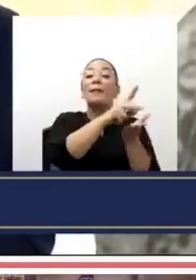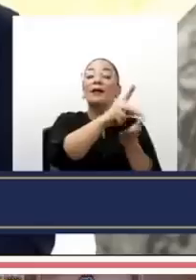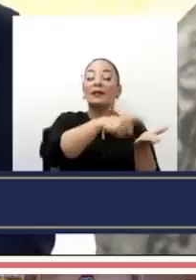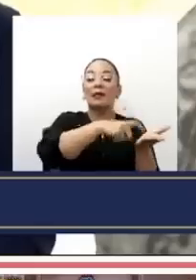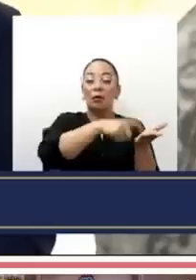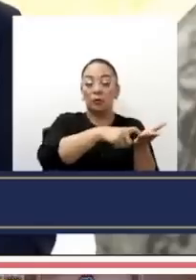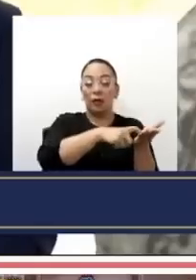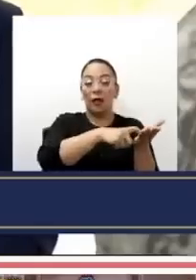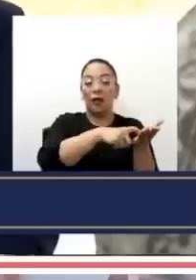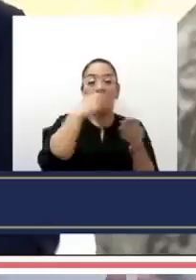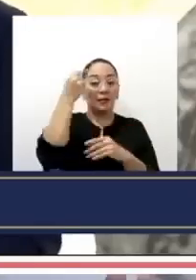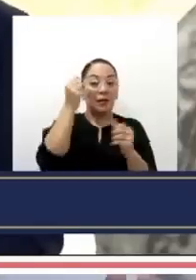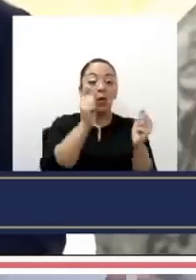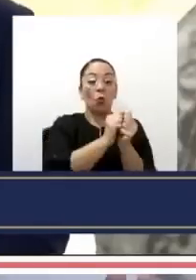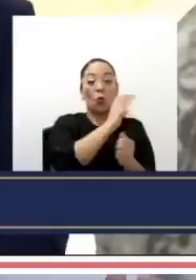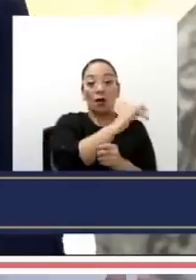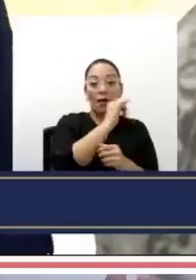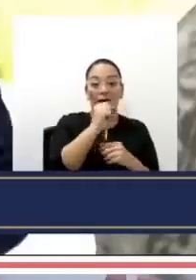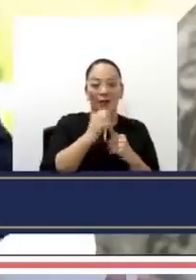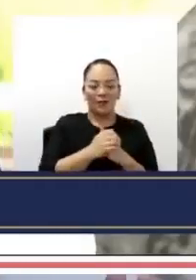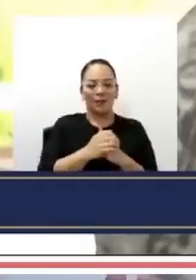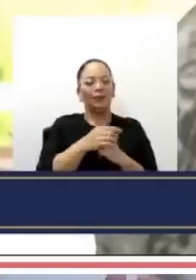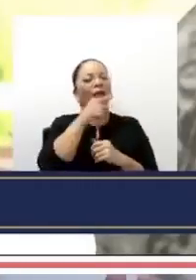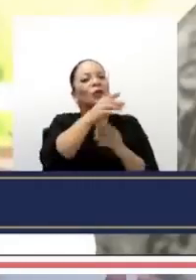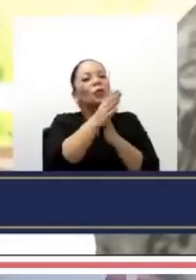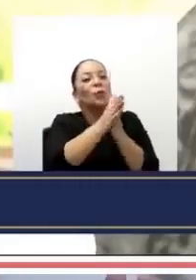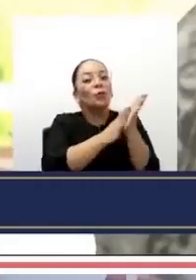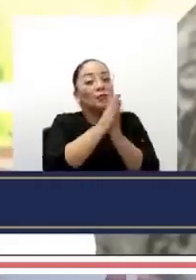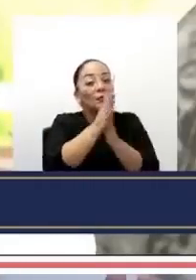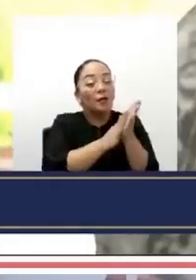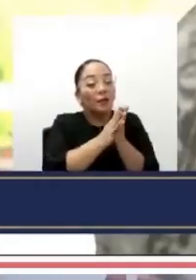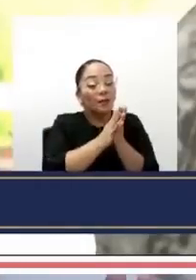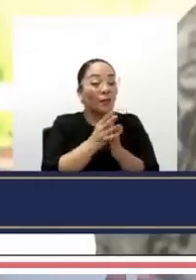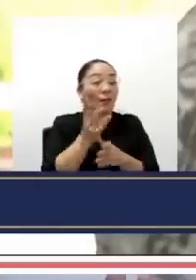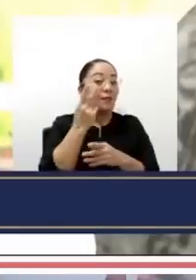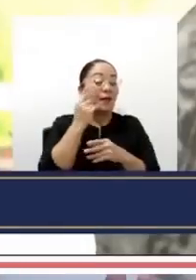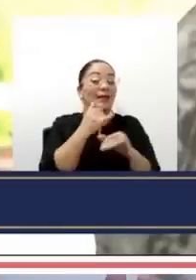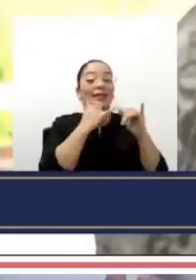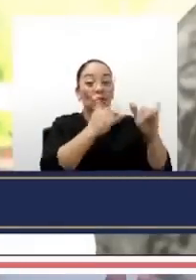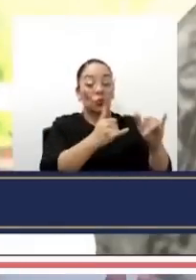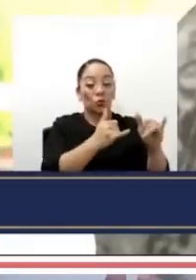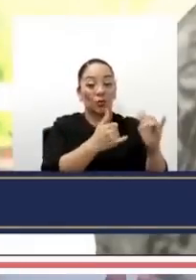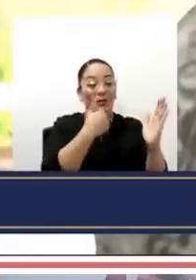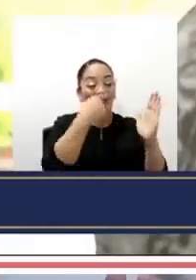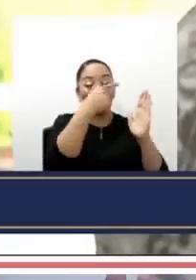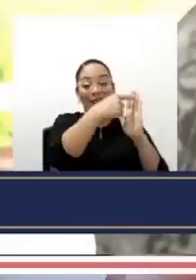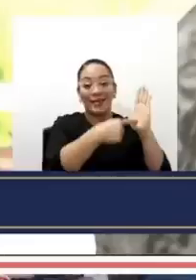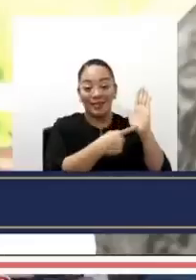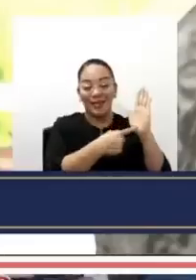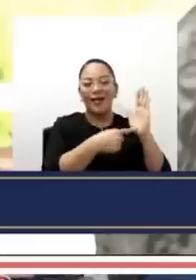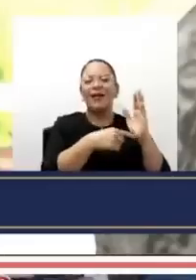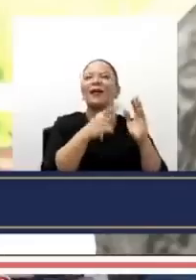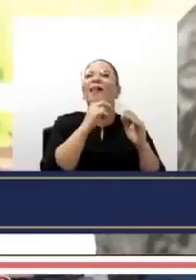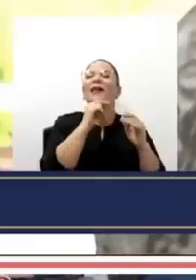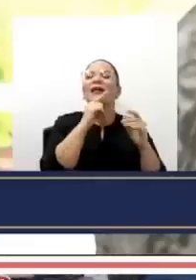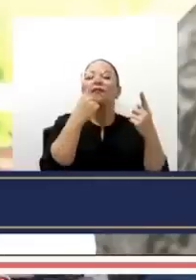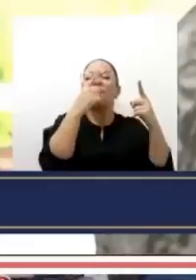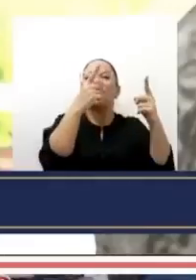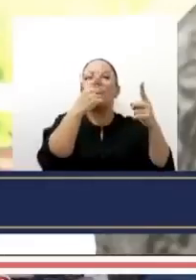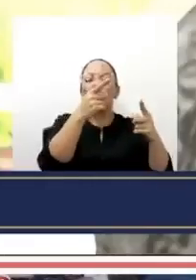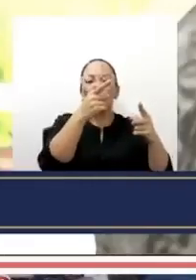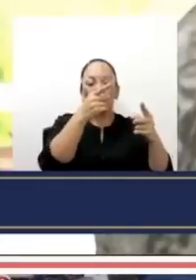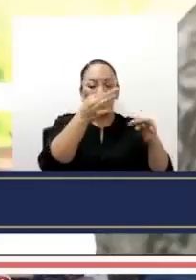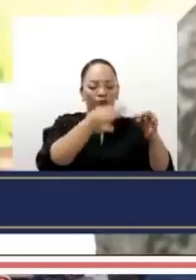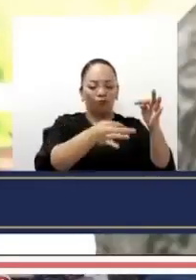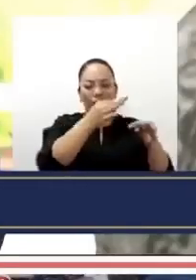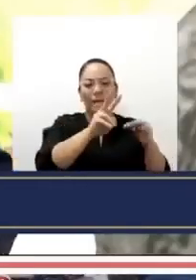del Estado con la Caja. Y aquí yo voy a aprovechar porque la propia denuncia cita el voto de aquel famoso contencioso de